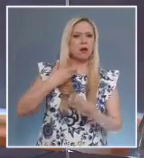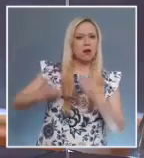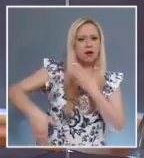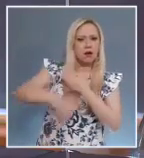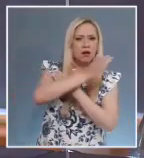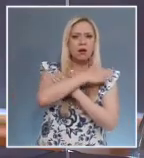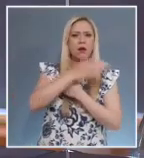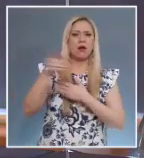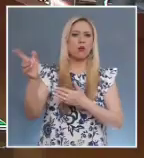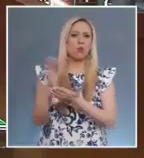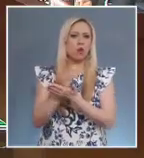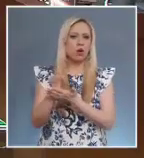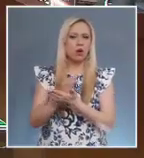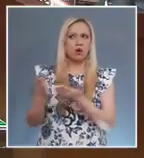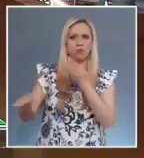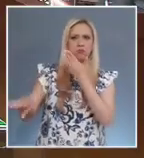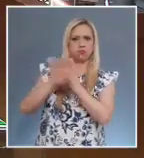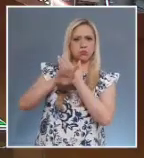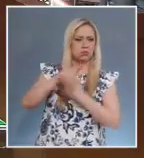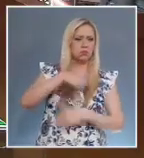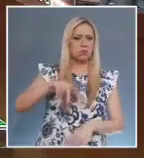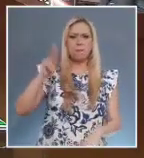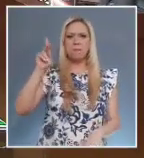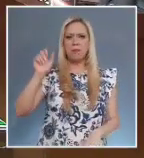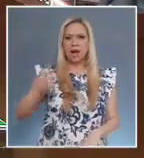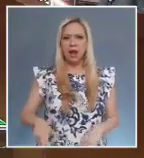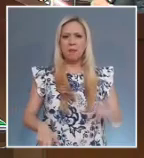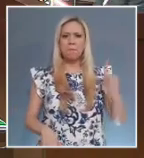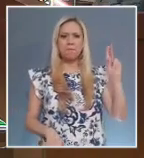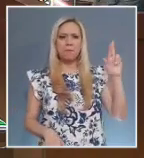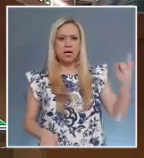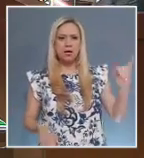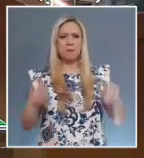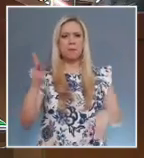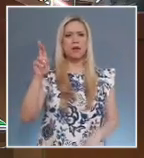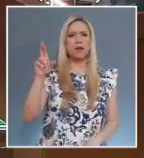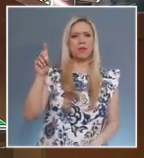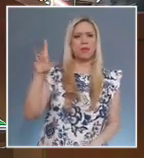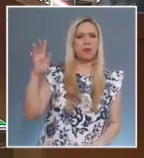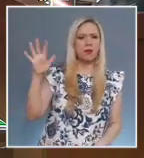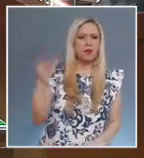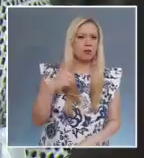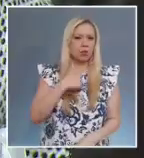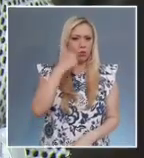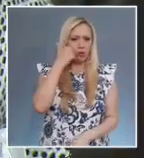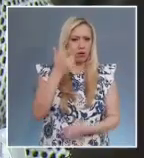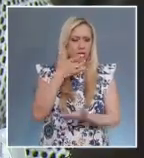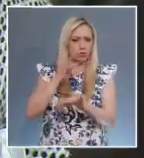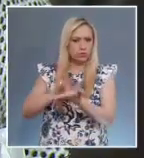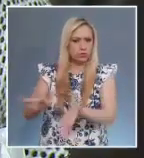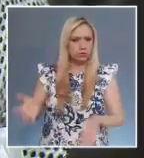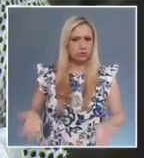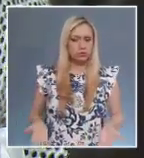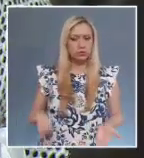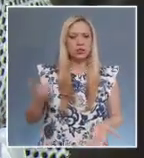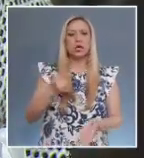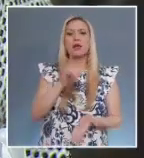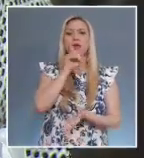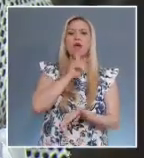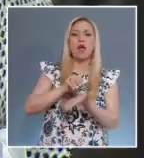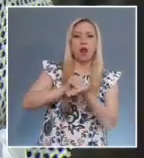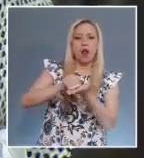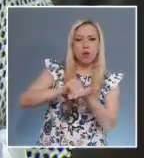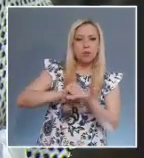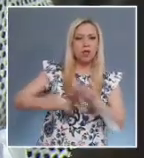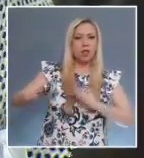de oposición en una nueva resolución la sala regional determinó que además de la calumnia las personas demandadas habían